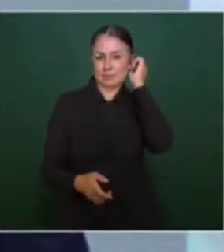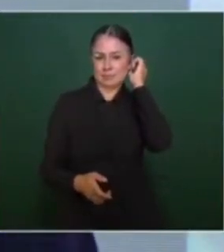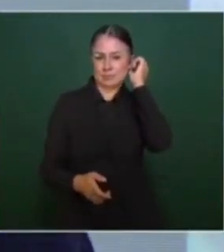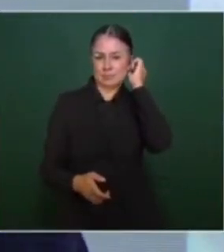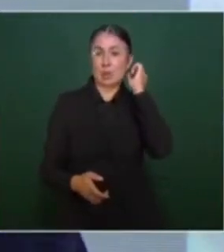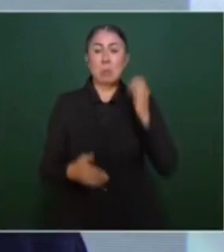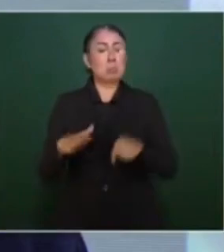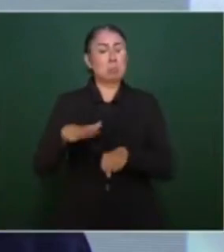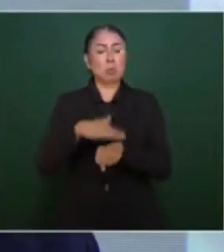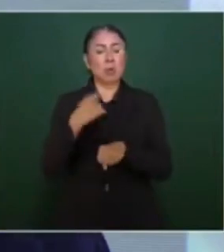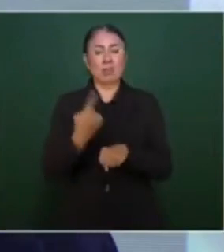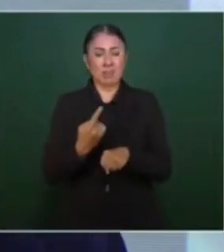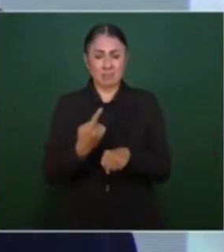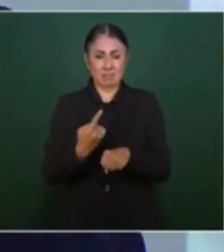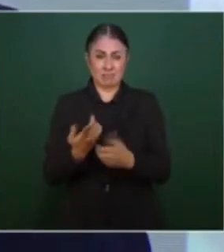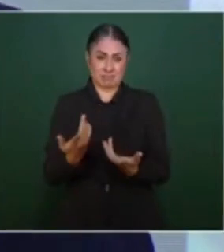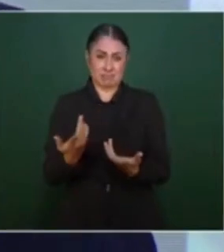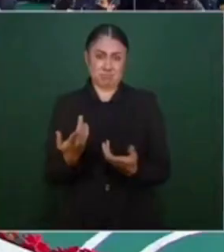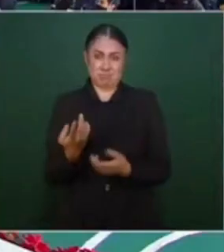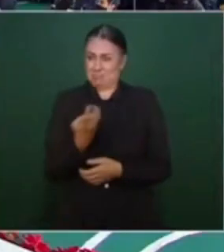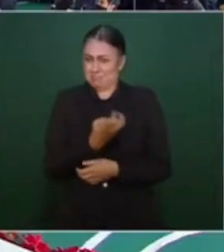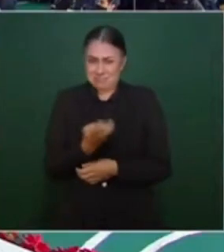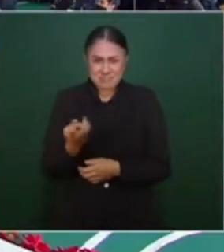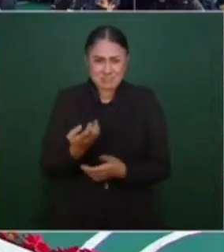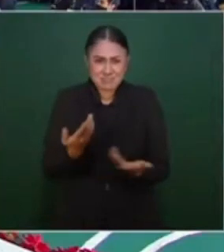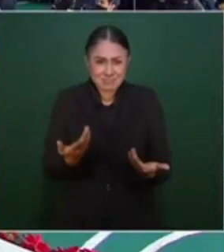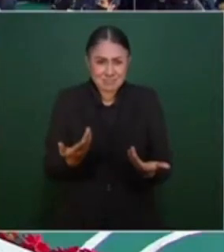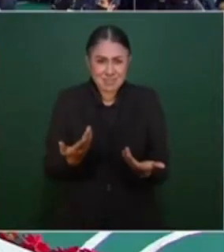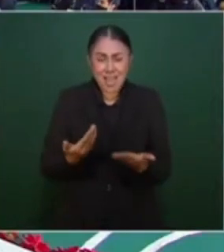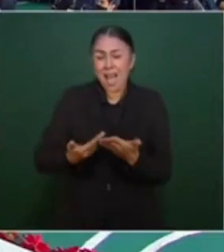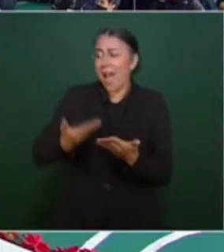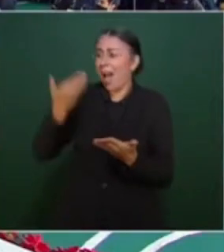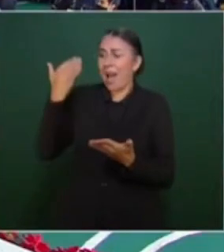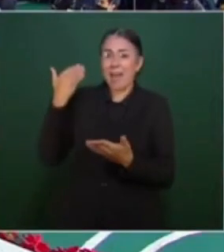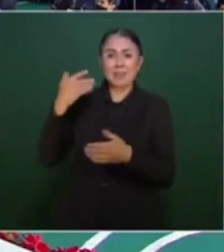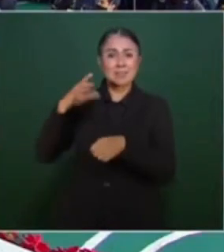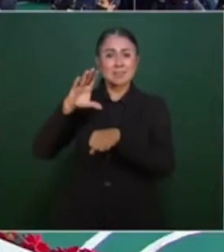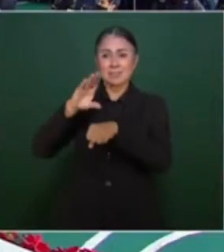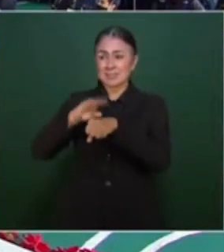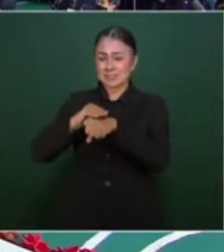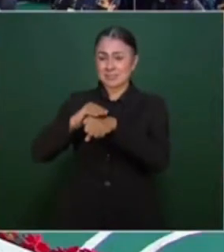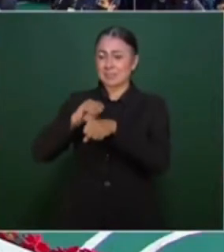Porque no le permitían a las hidroeléctricas